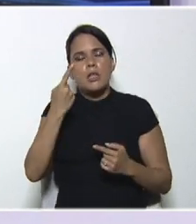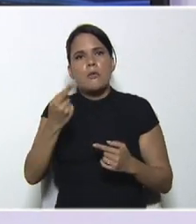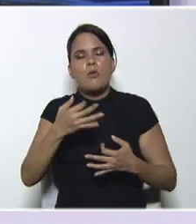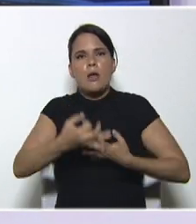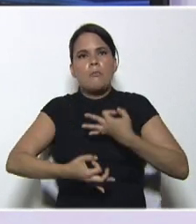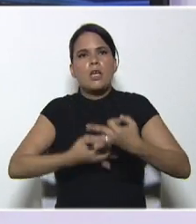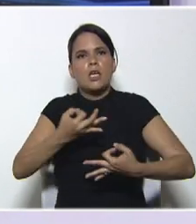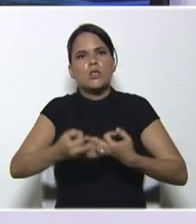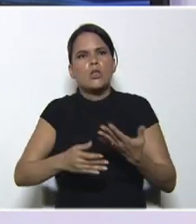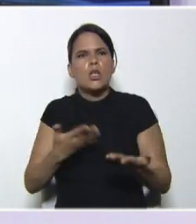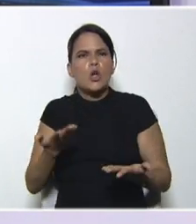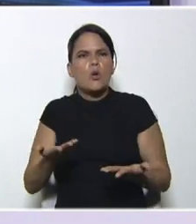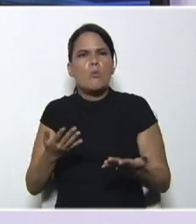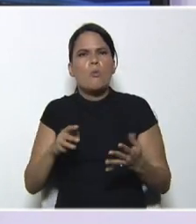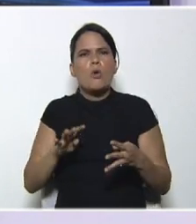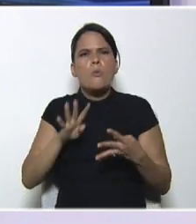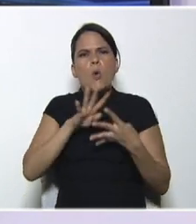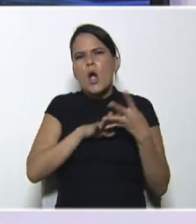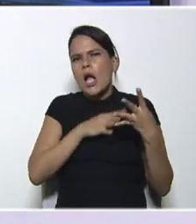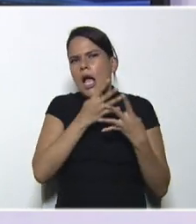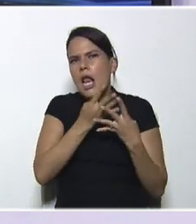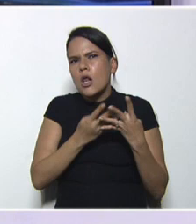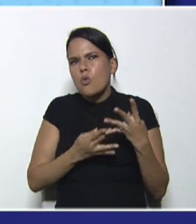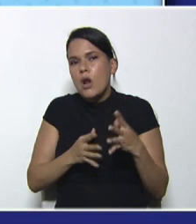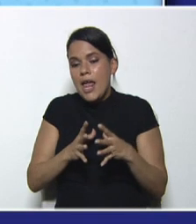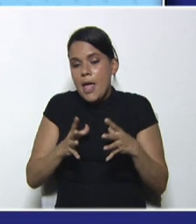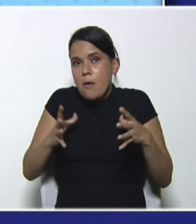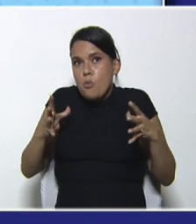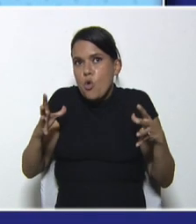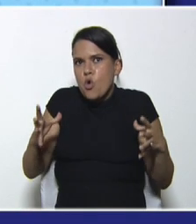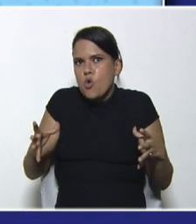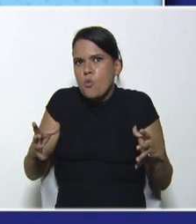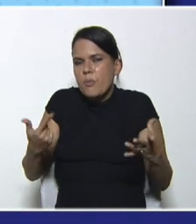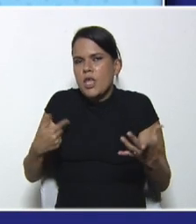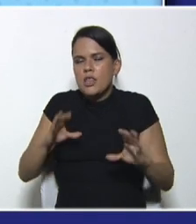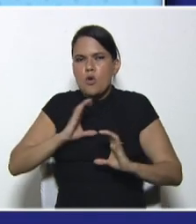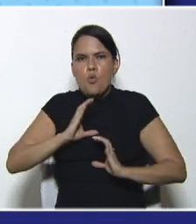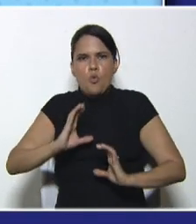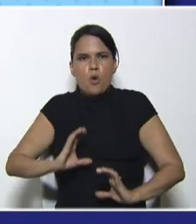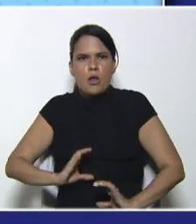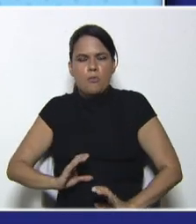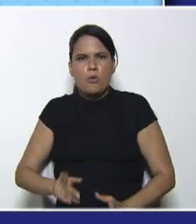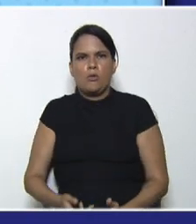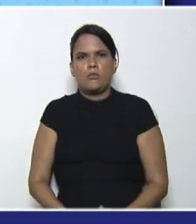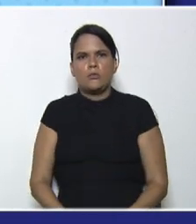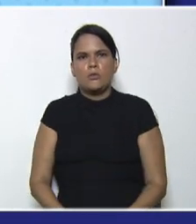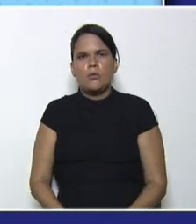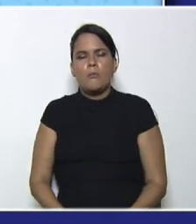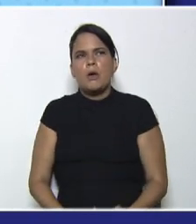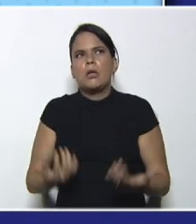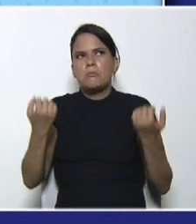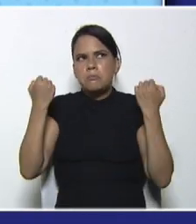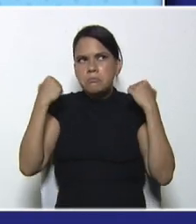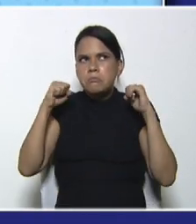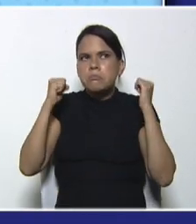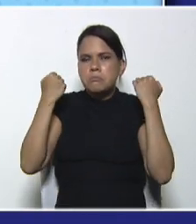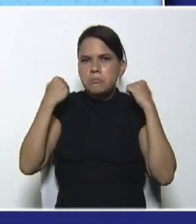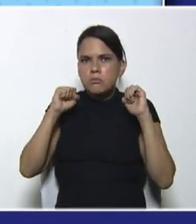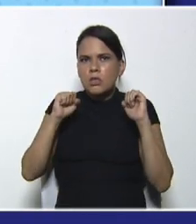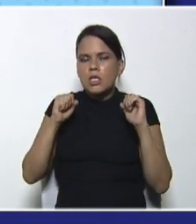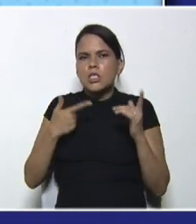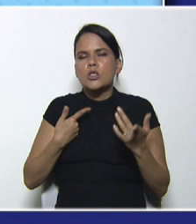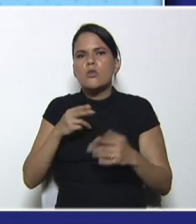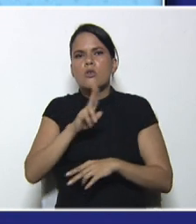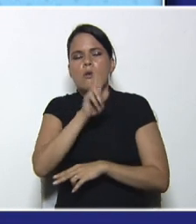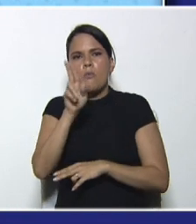cómo podemos calcular, ¿verdad?, el volumen de dicho cuerpo para un ejercicio donde vamos